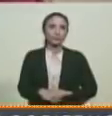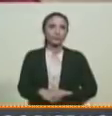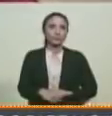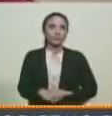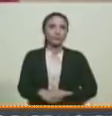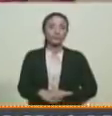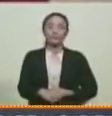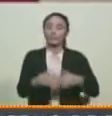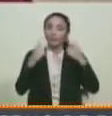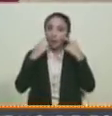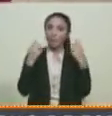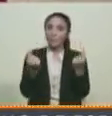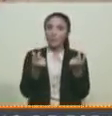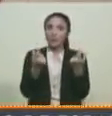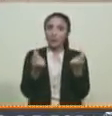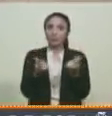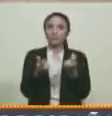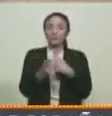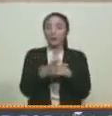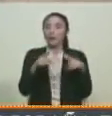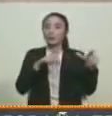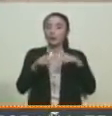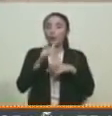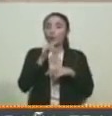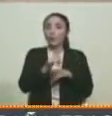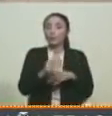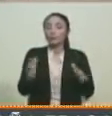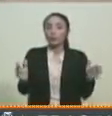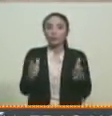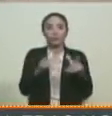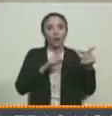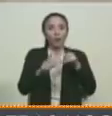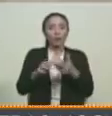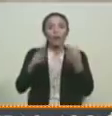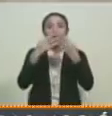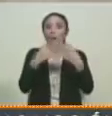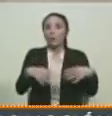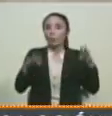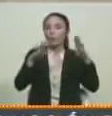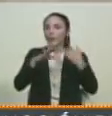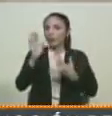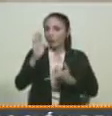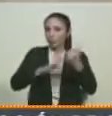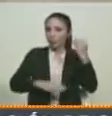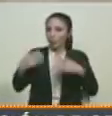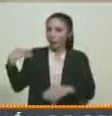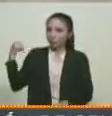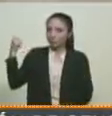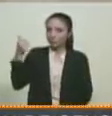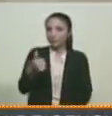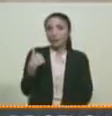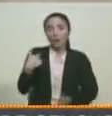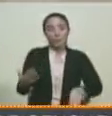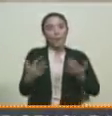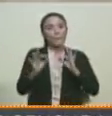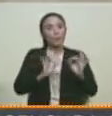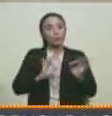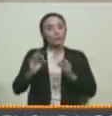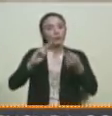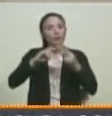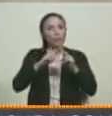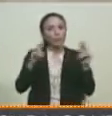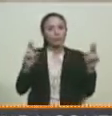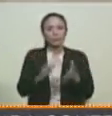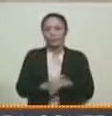Así que tenemos de dónde agarrar en la vida republicana de los últimos años para nosotros ir a un proceso de pacificación. Y